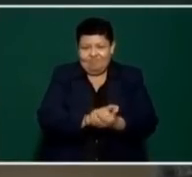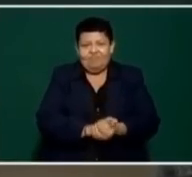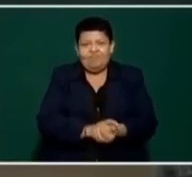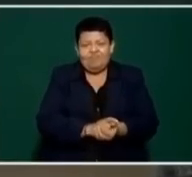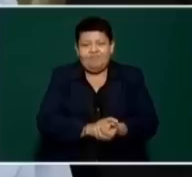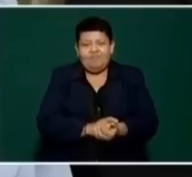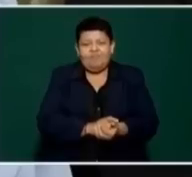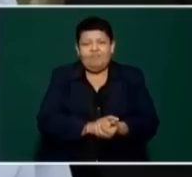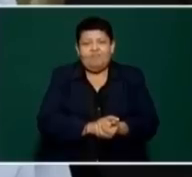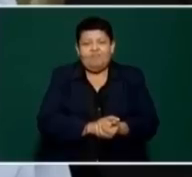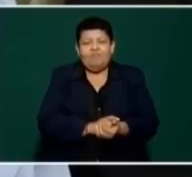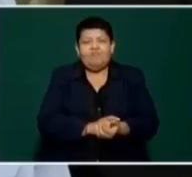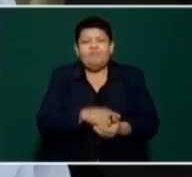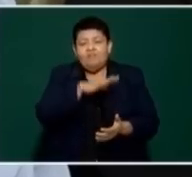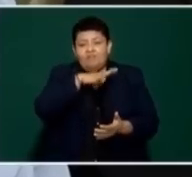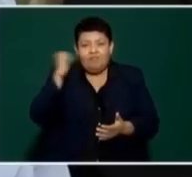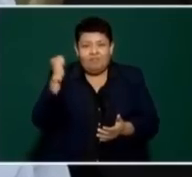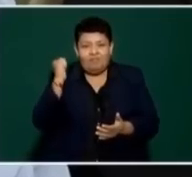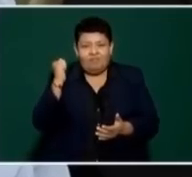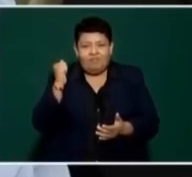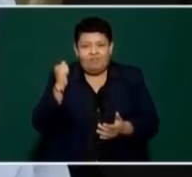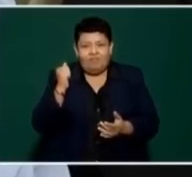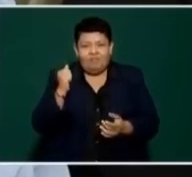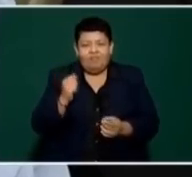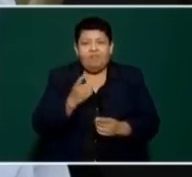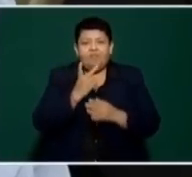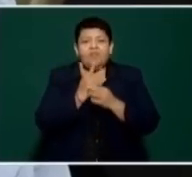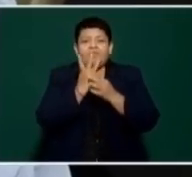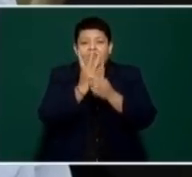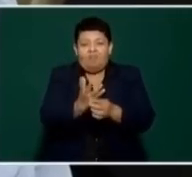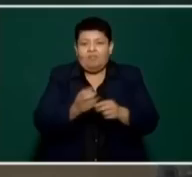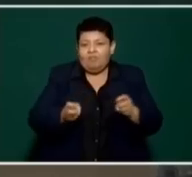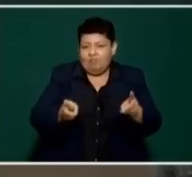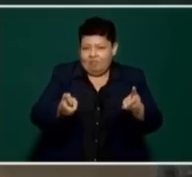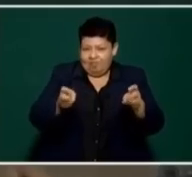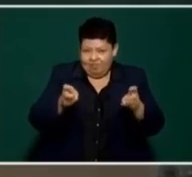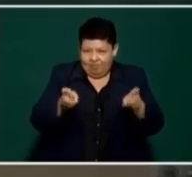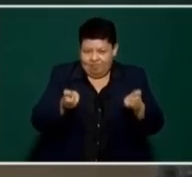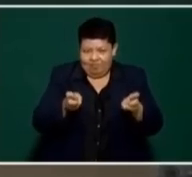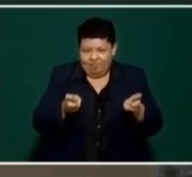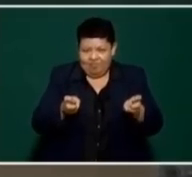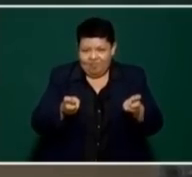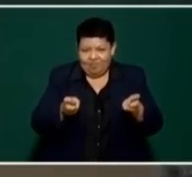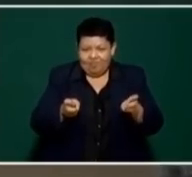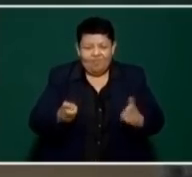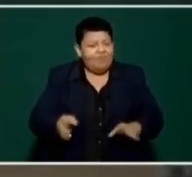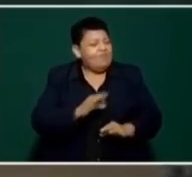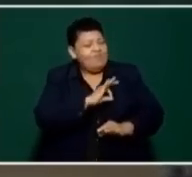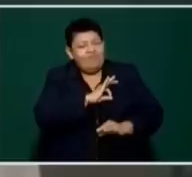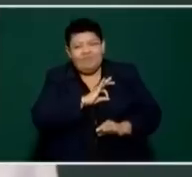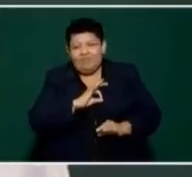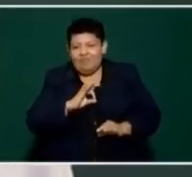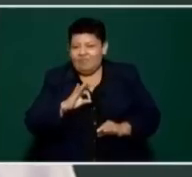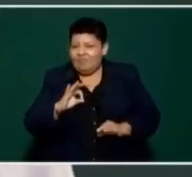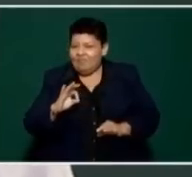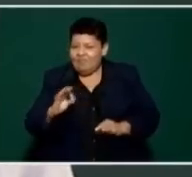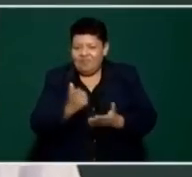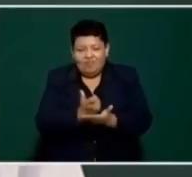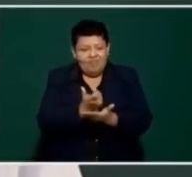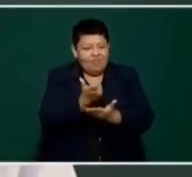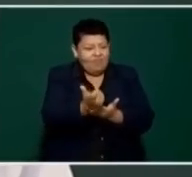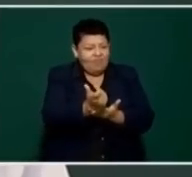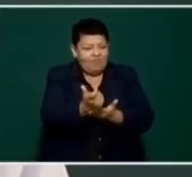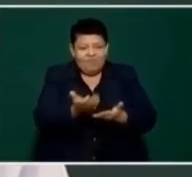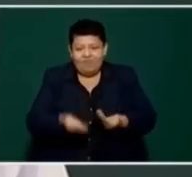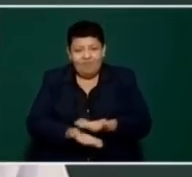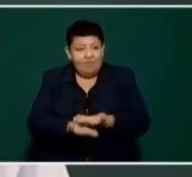la corrupción. Es decir, ya el que roba no puede salir bajo fianza, como